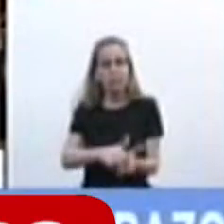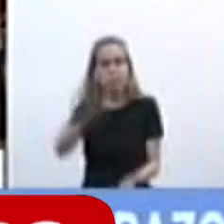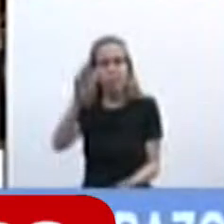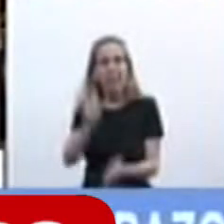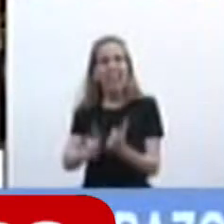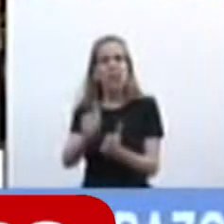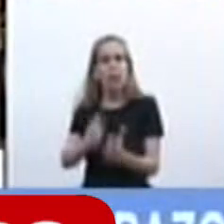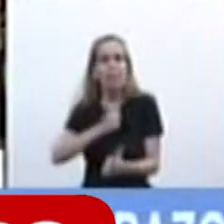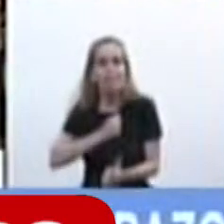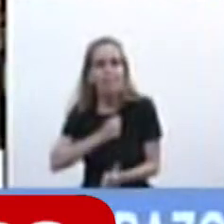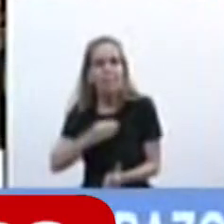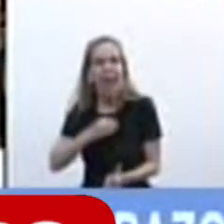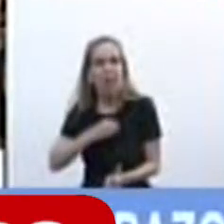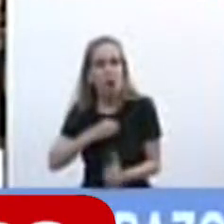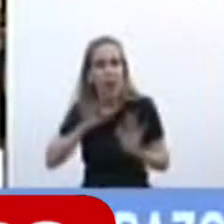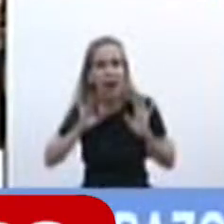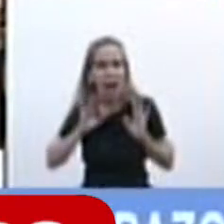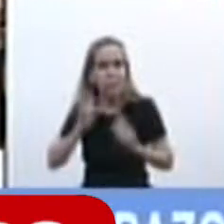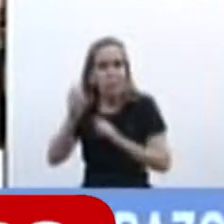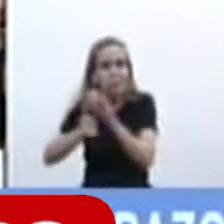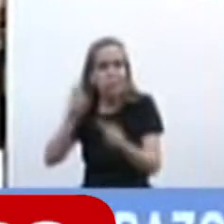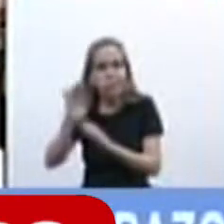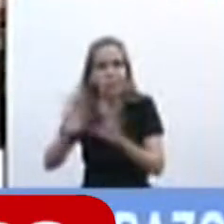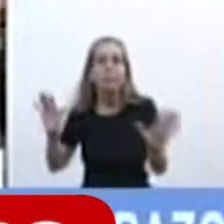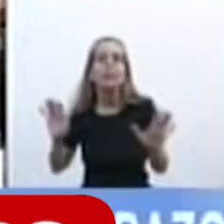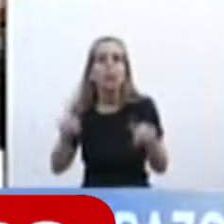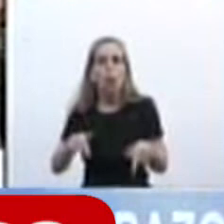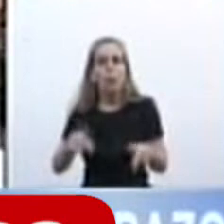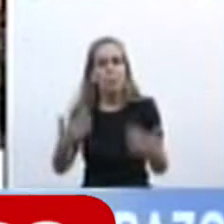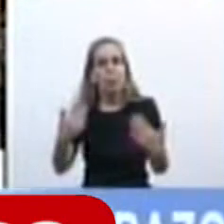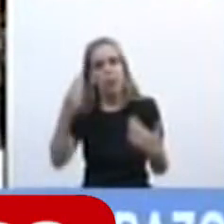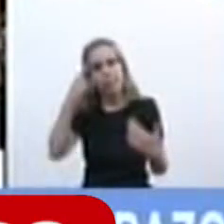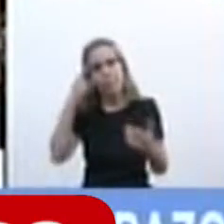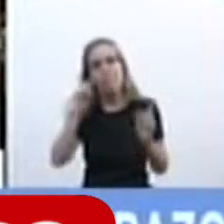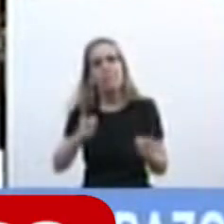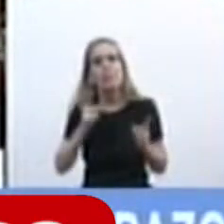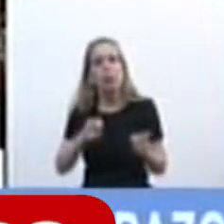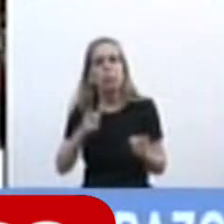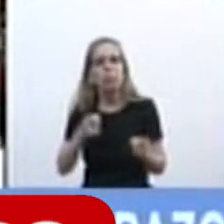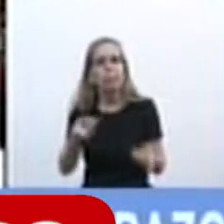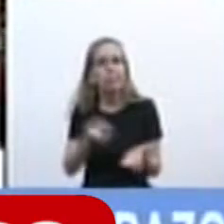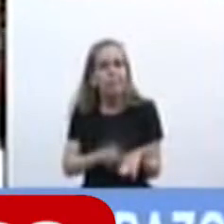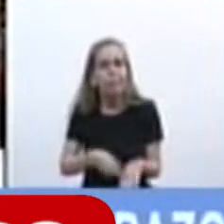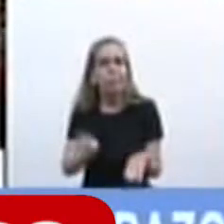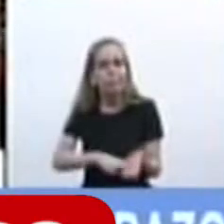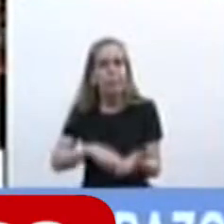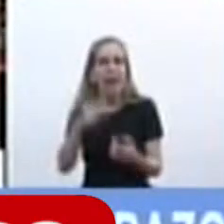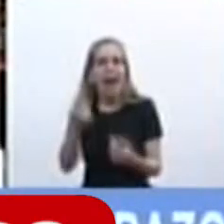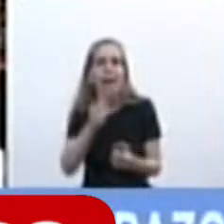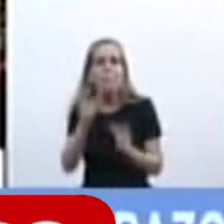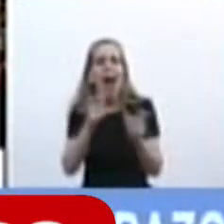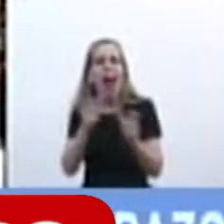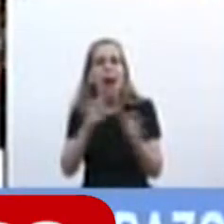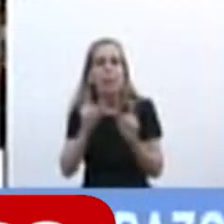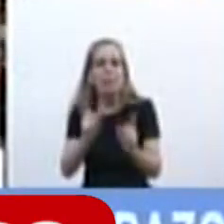de mencionarles. Hoy podría repetir todas y cada una de las palabras